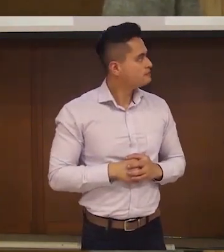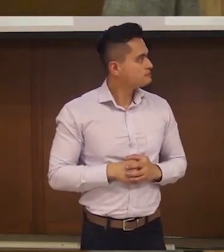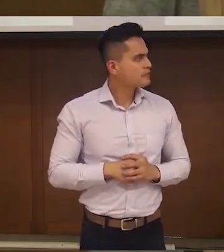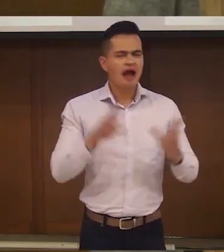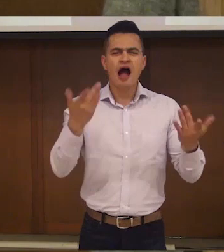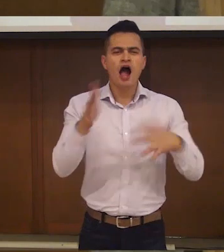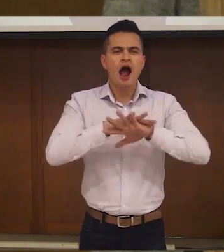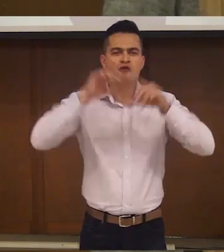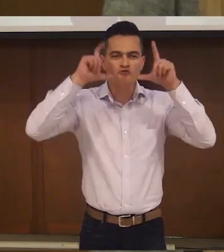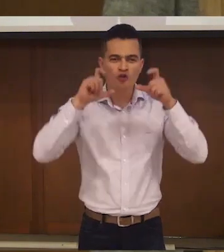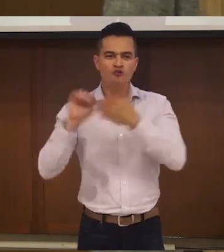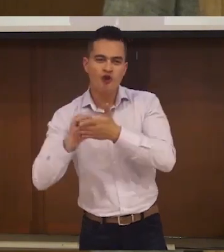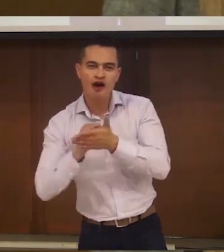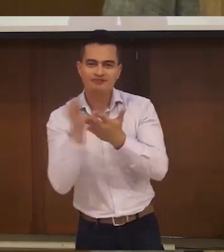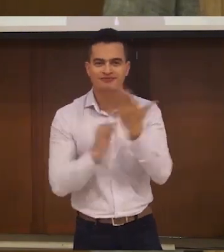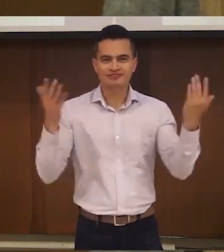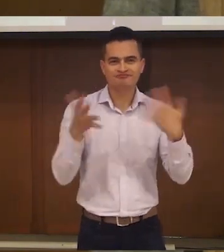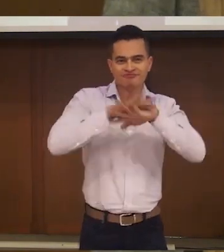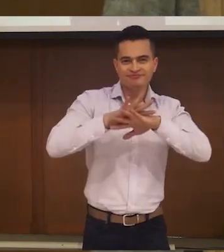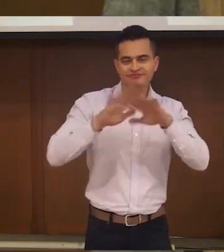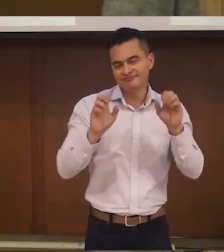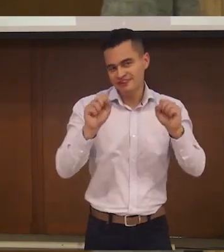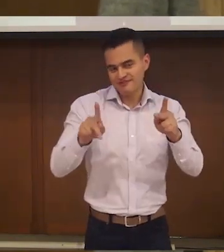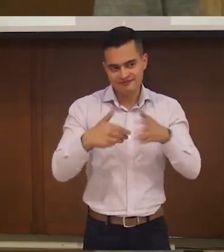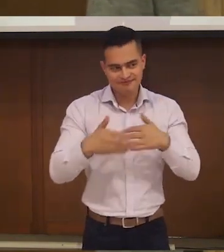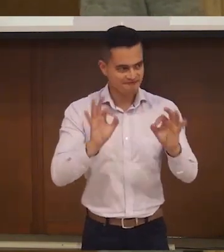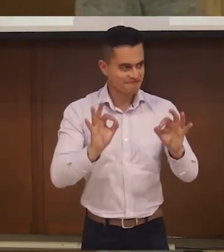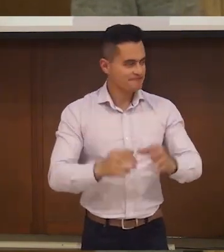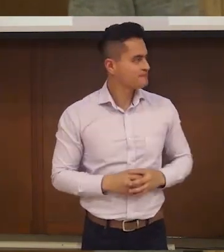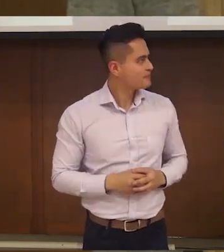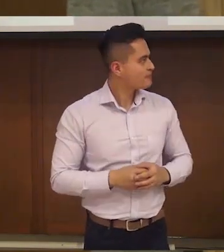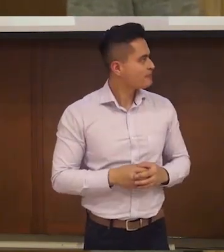me parece que están todas mezcladas, pero no importa, no importa.